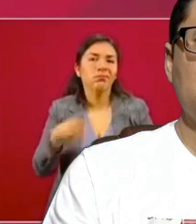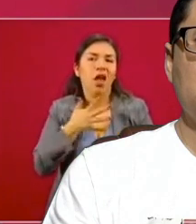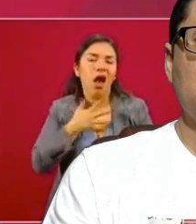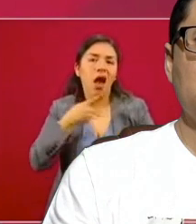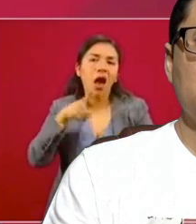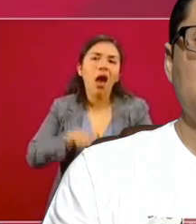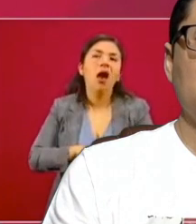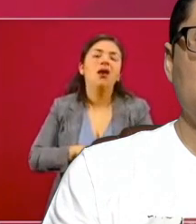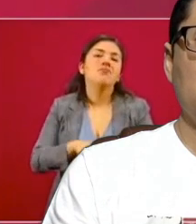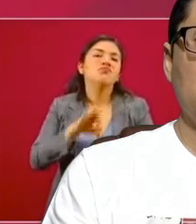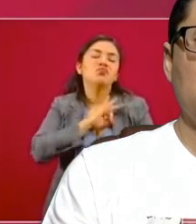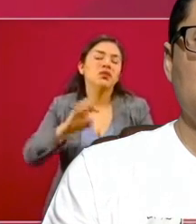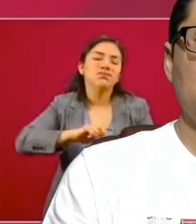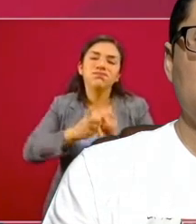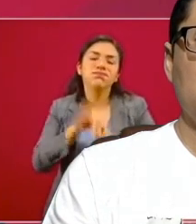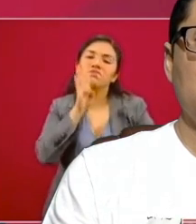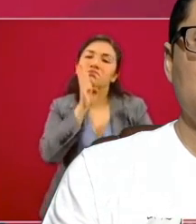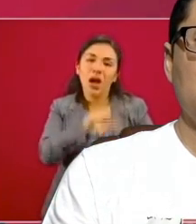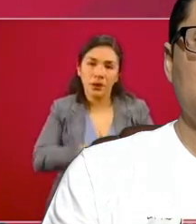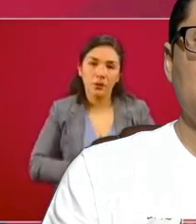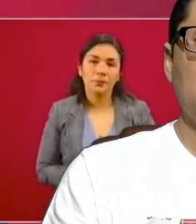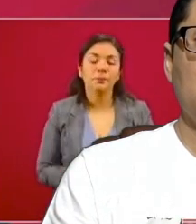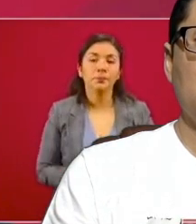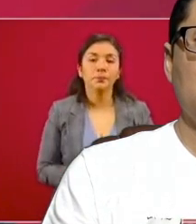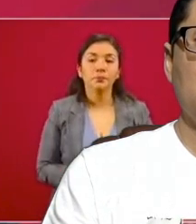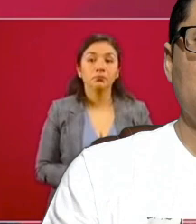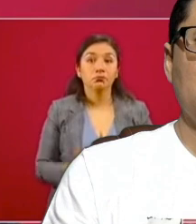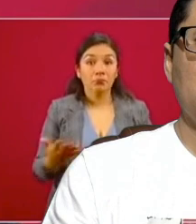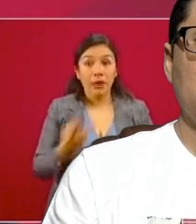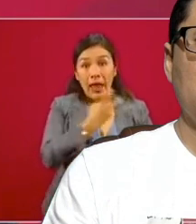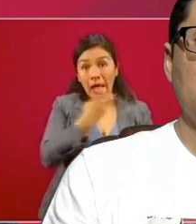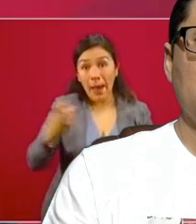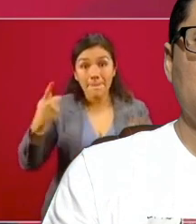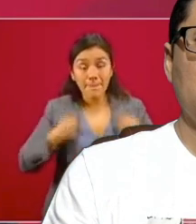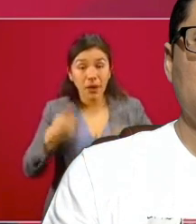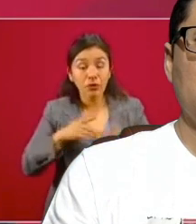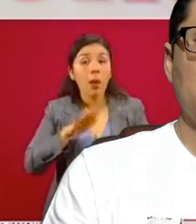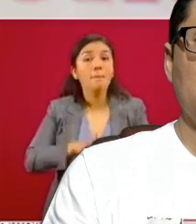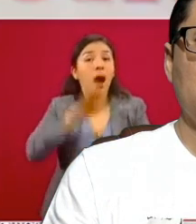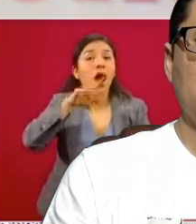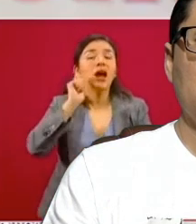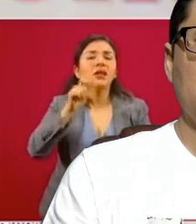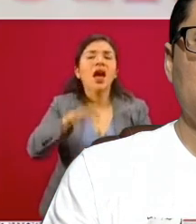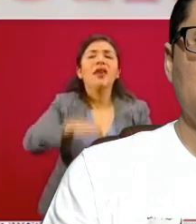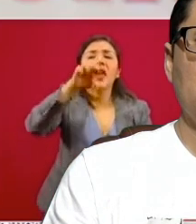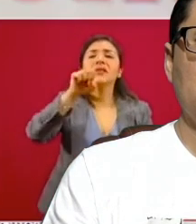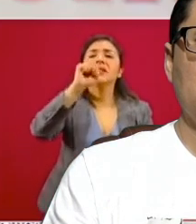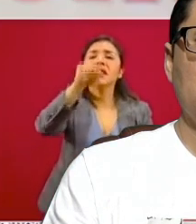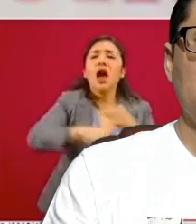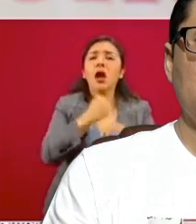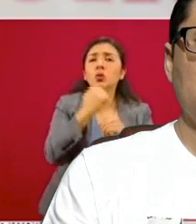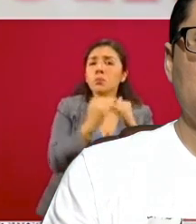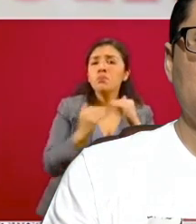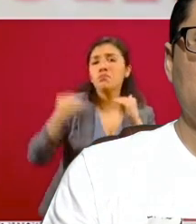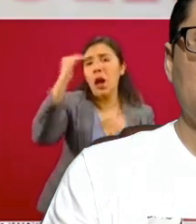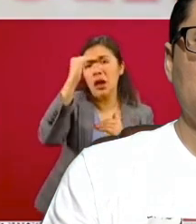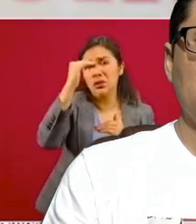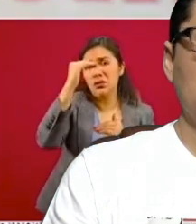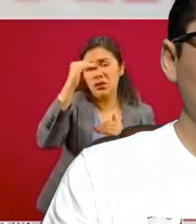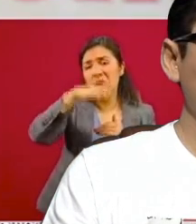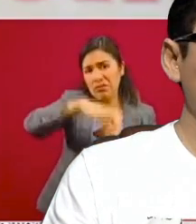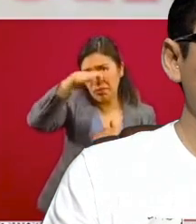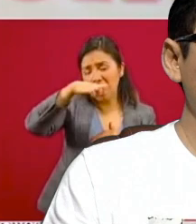tengan un desenlace fatal. Y de estas personas son en su mayoría mayores de 60 años de